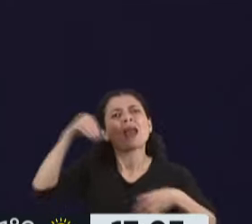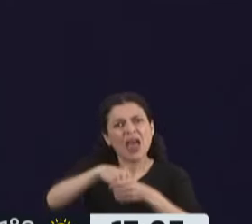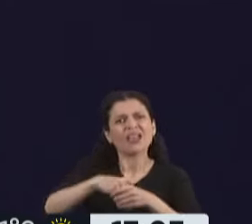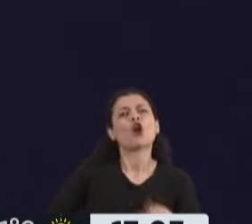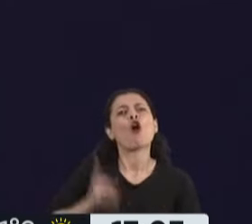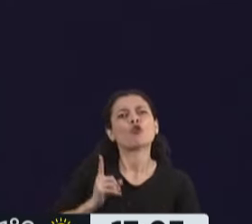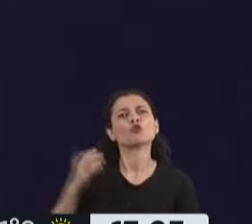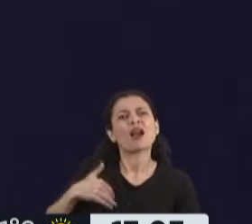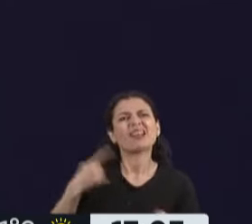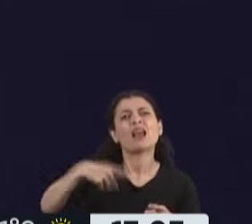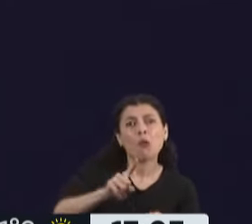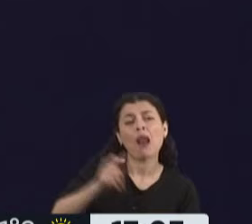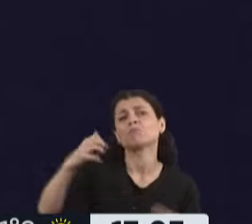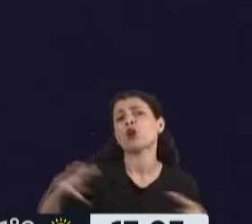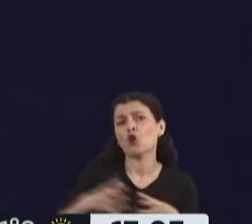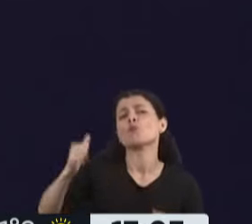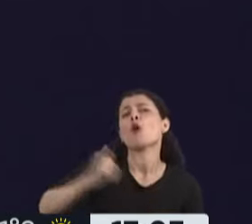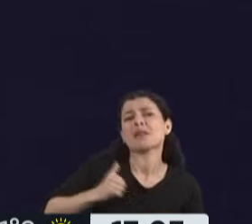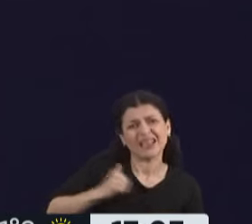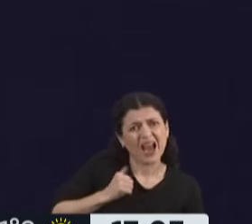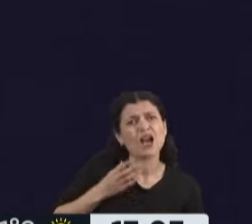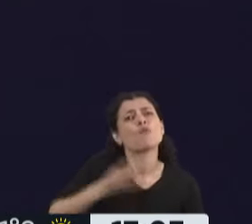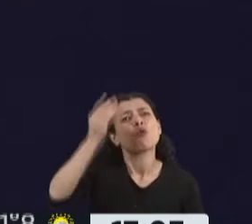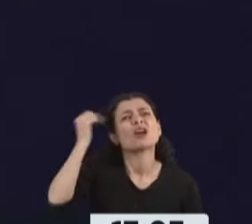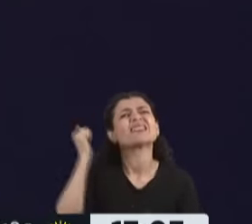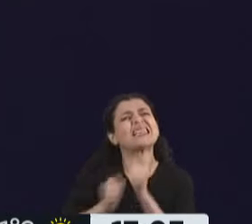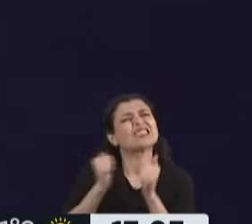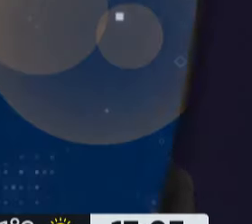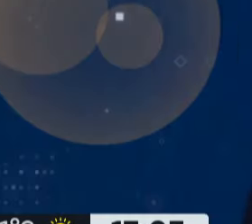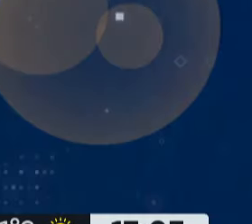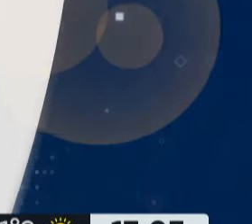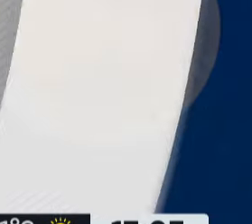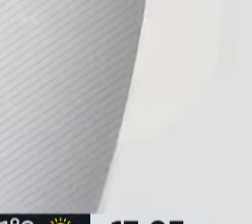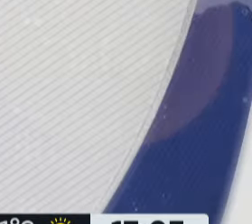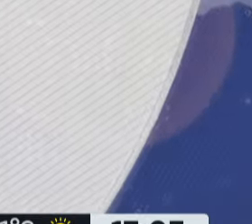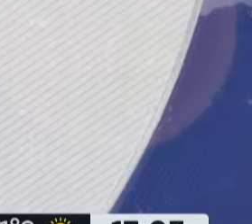protagonistas de las grandes epopeyas de nuestra historia.